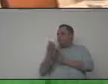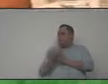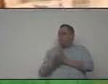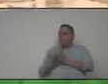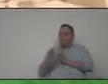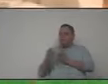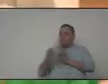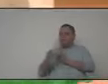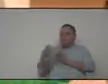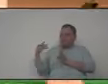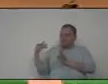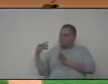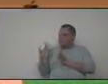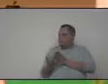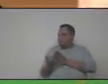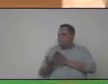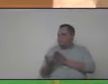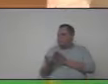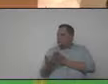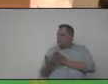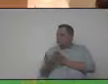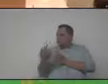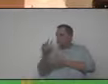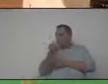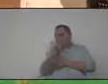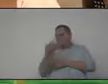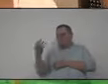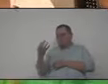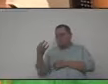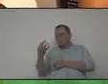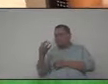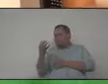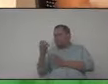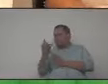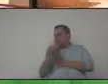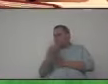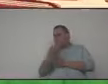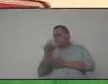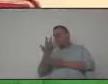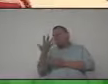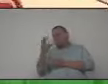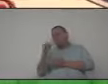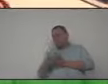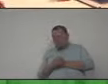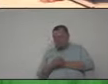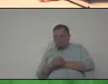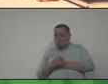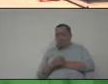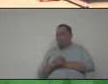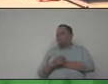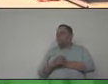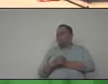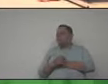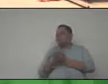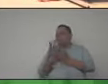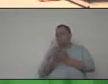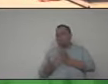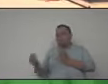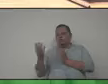la fecha hemos tenido alrededor de unas 300 preguntas, 350, las cuales las dividimos